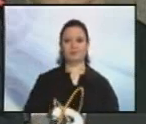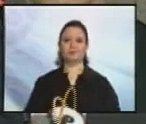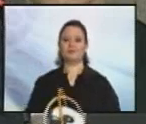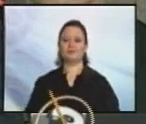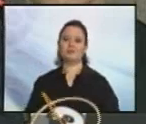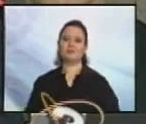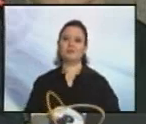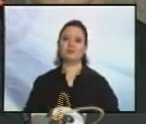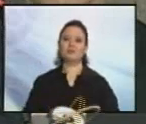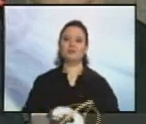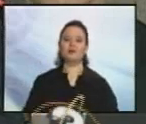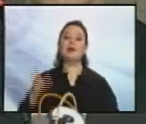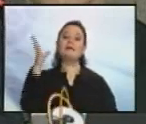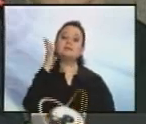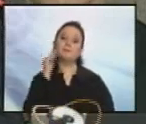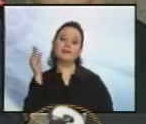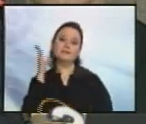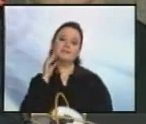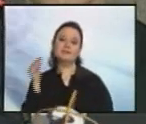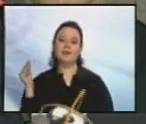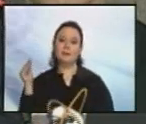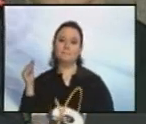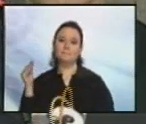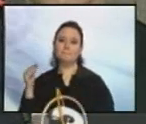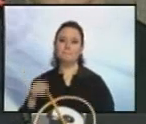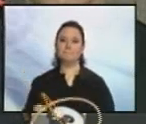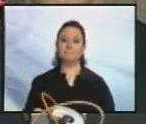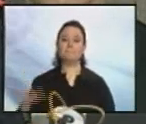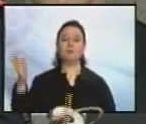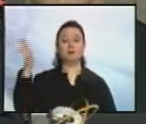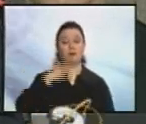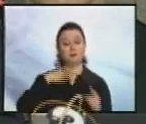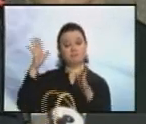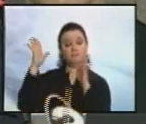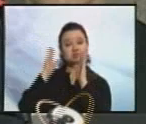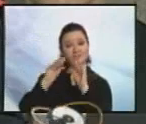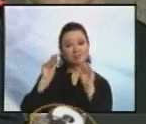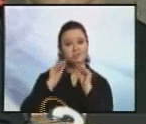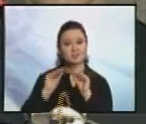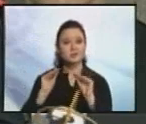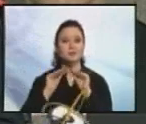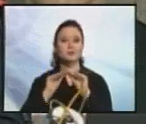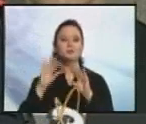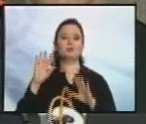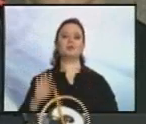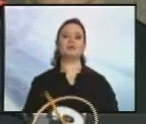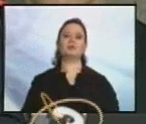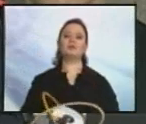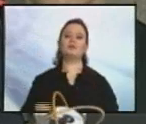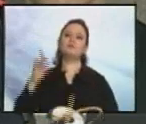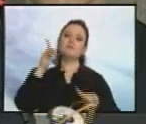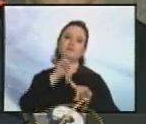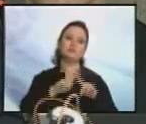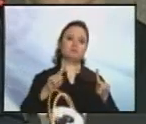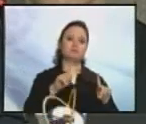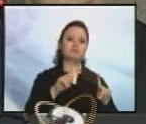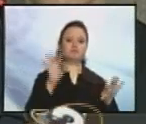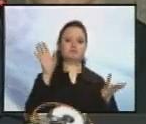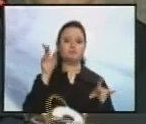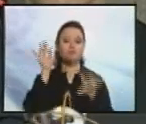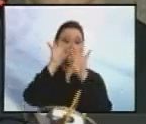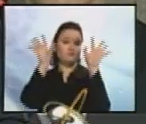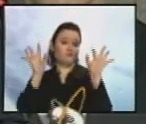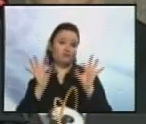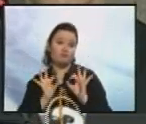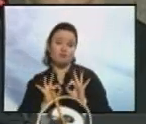Además, la experiencia nos ha enseñado que por perfiles artificiosos